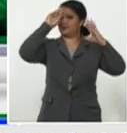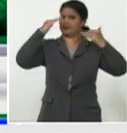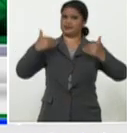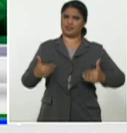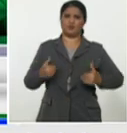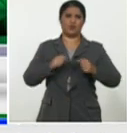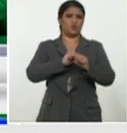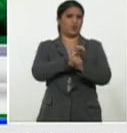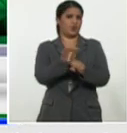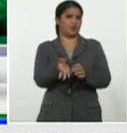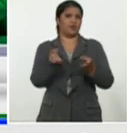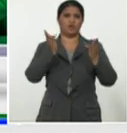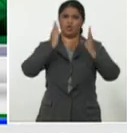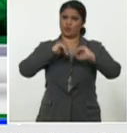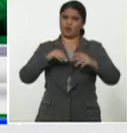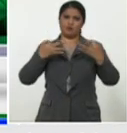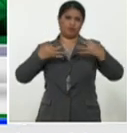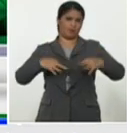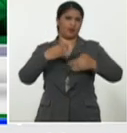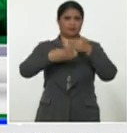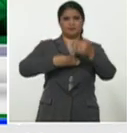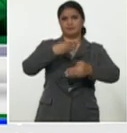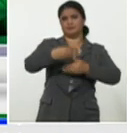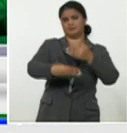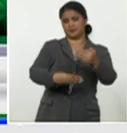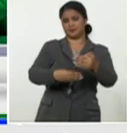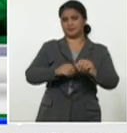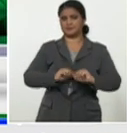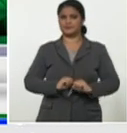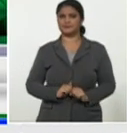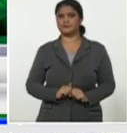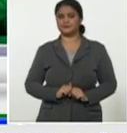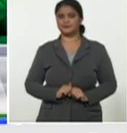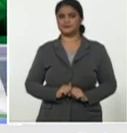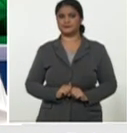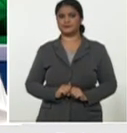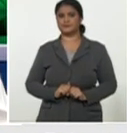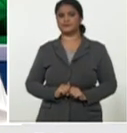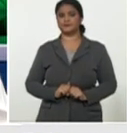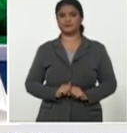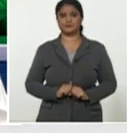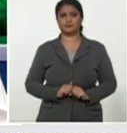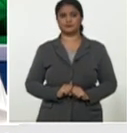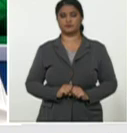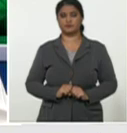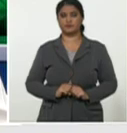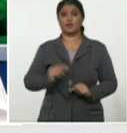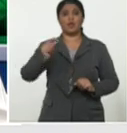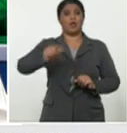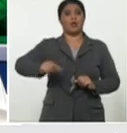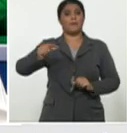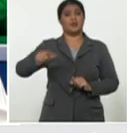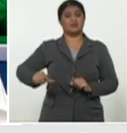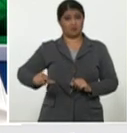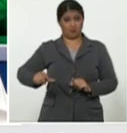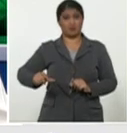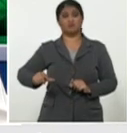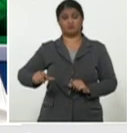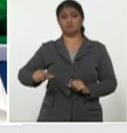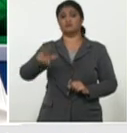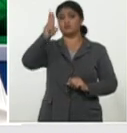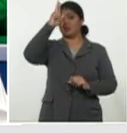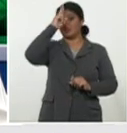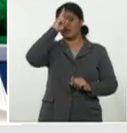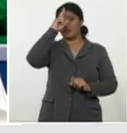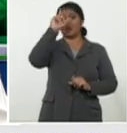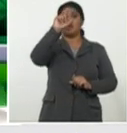su actividad una parte de ellos. Los pacientes COVID positivos ingresados en la